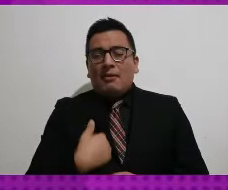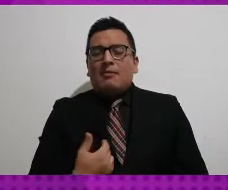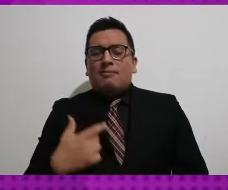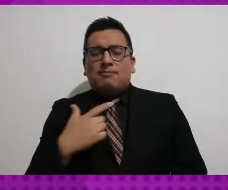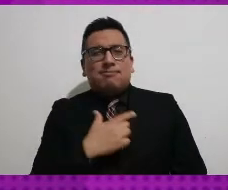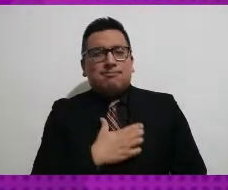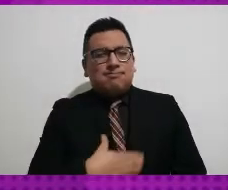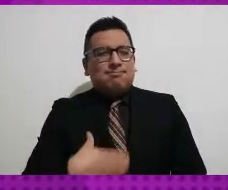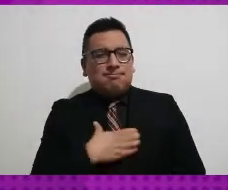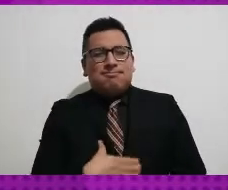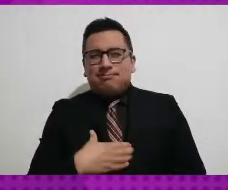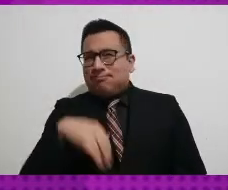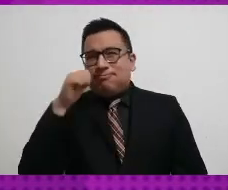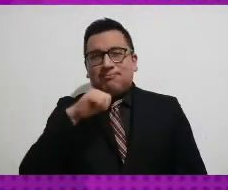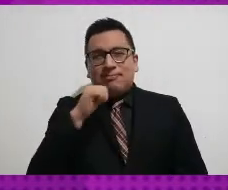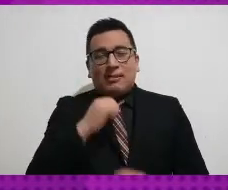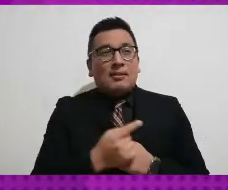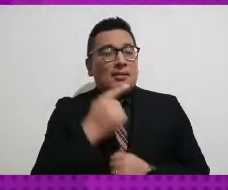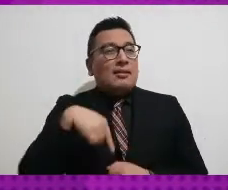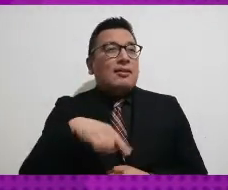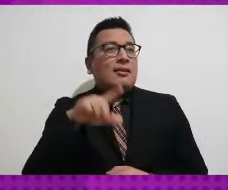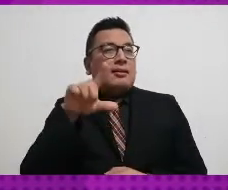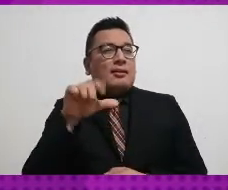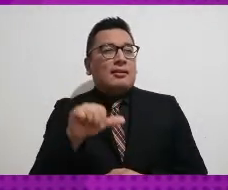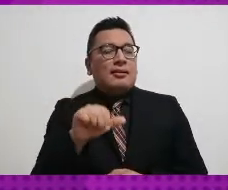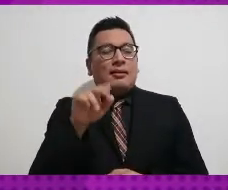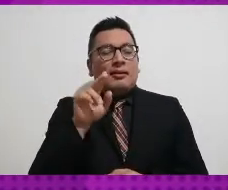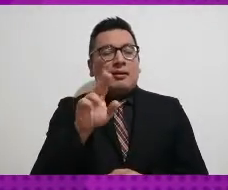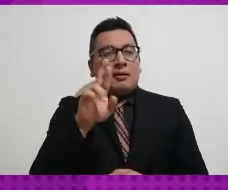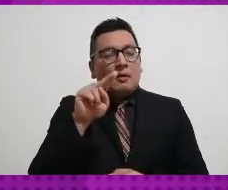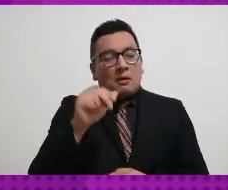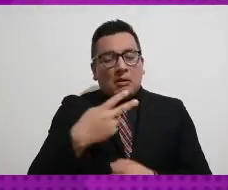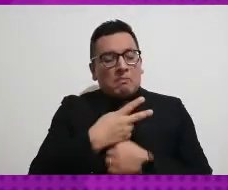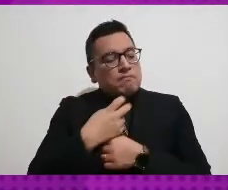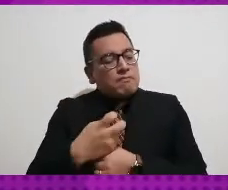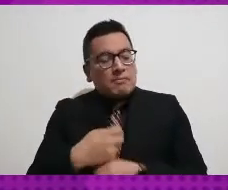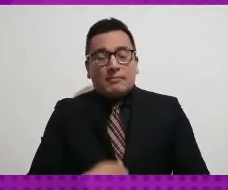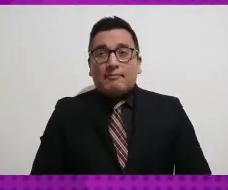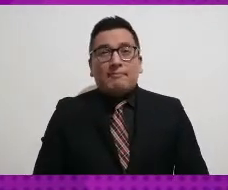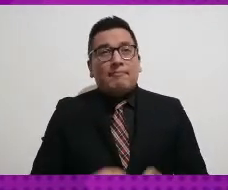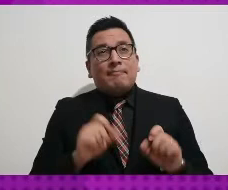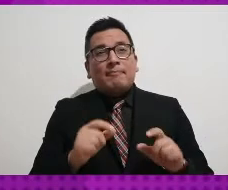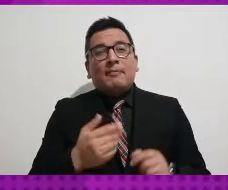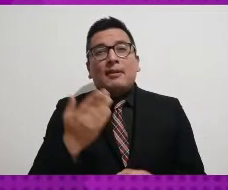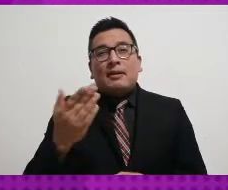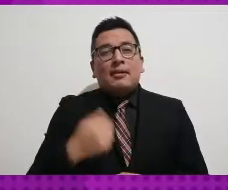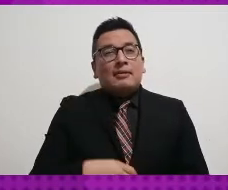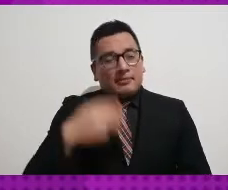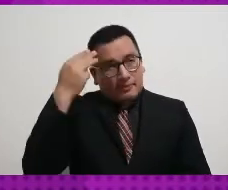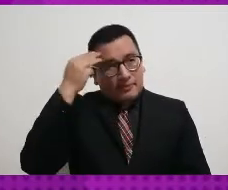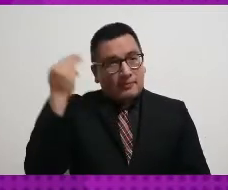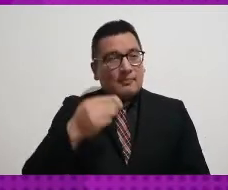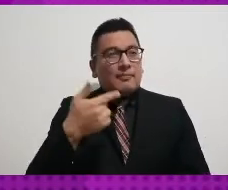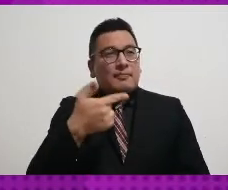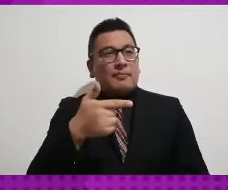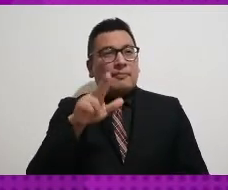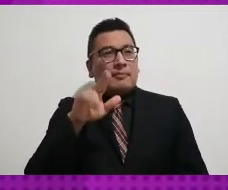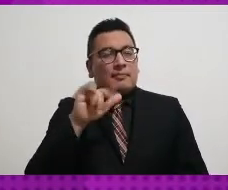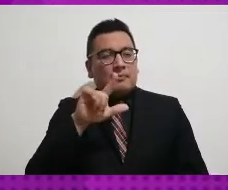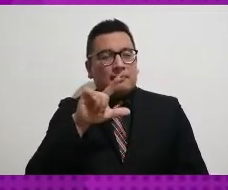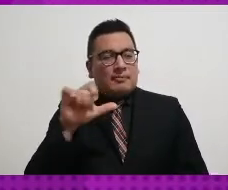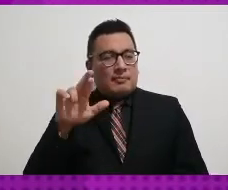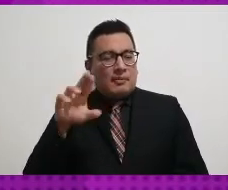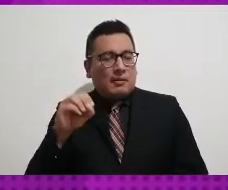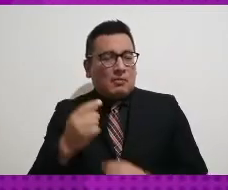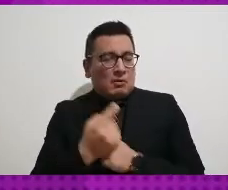poder colaborar con este programa de La Urna. Igualmente agradezco siempre la gentileza del maestro Guillermo Herrera en